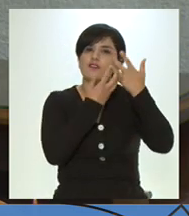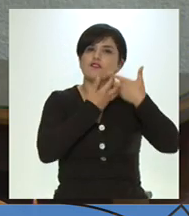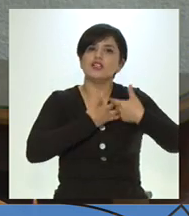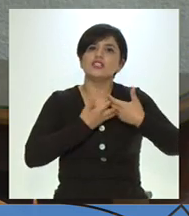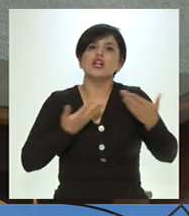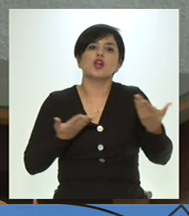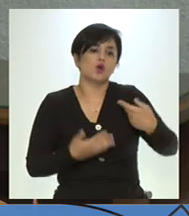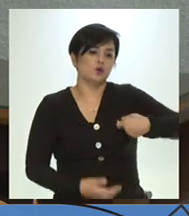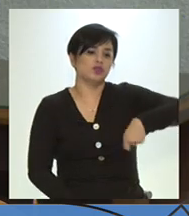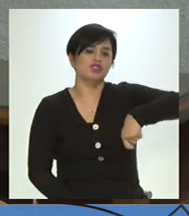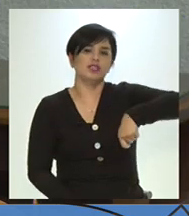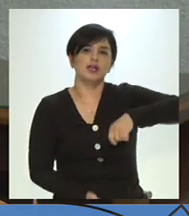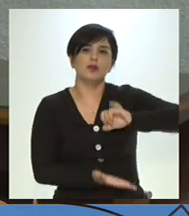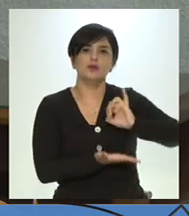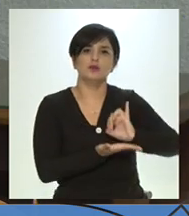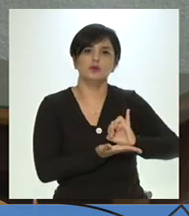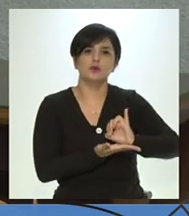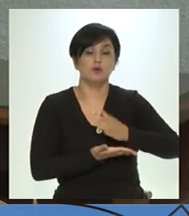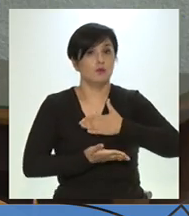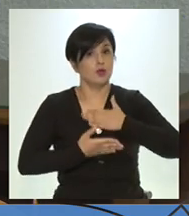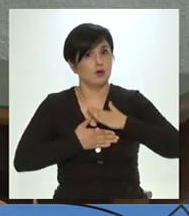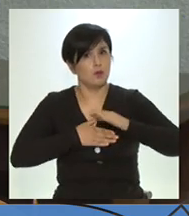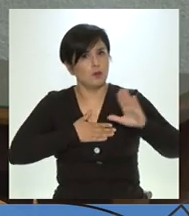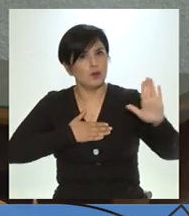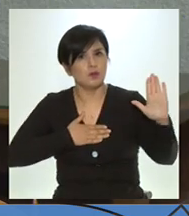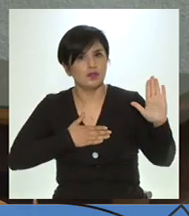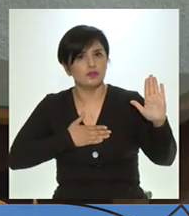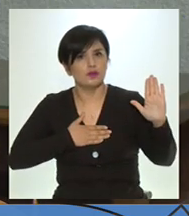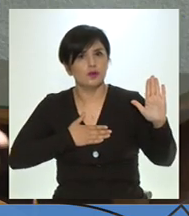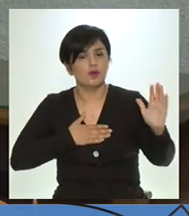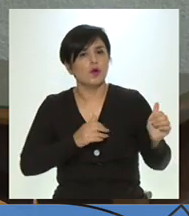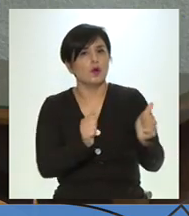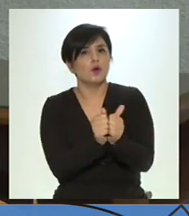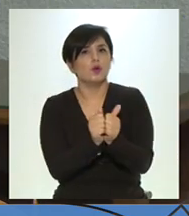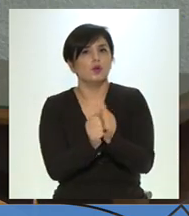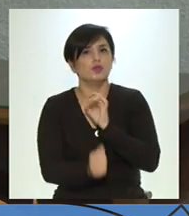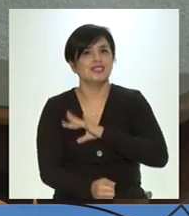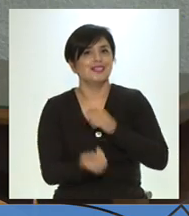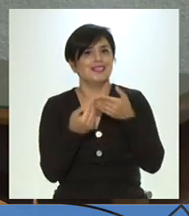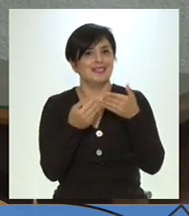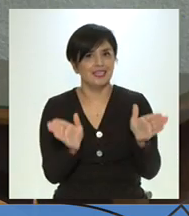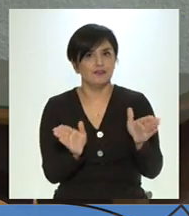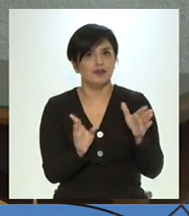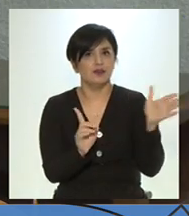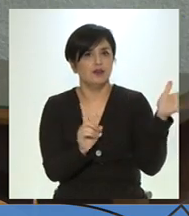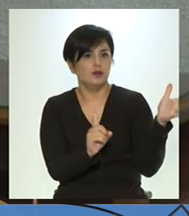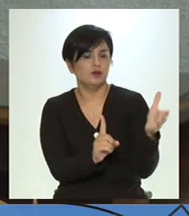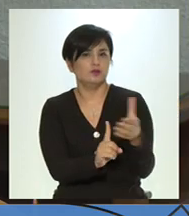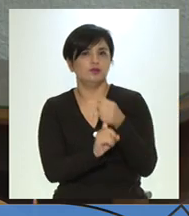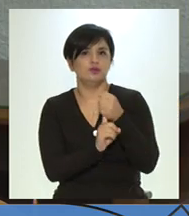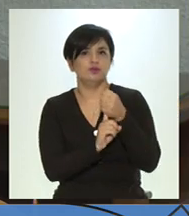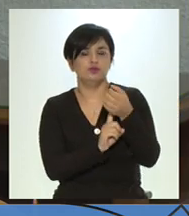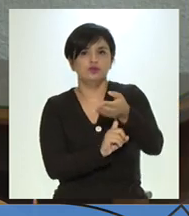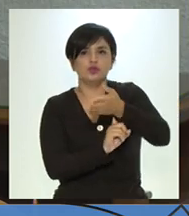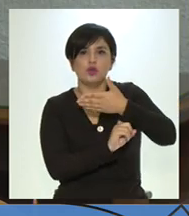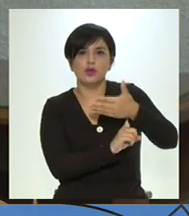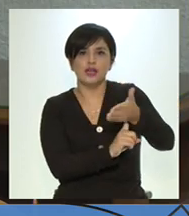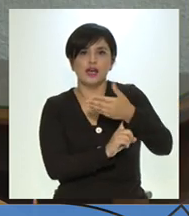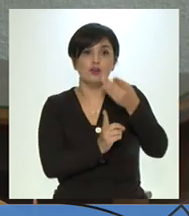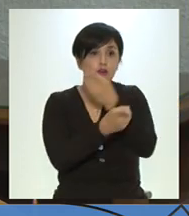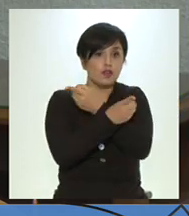república mi compromiso está con un chile libre soberano diverso y democrático